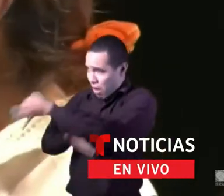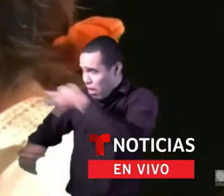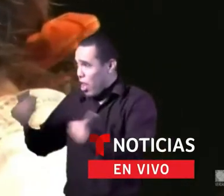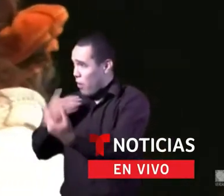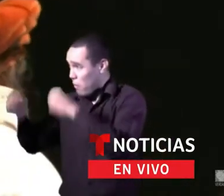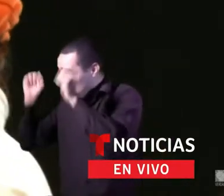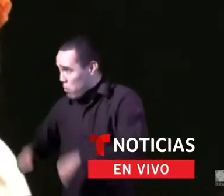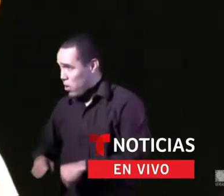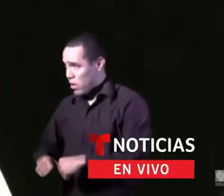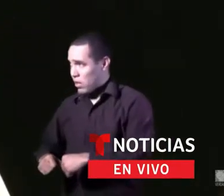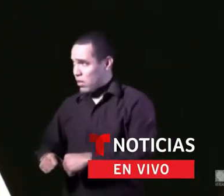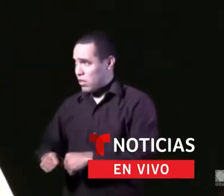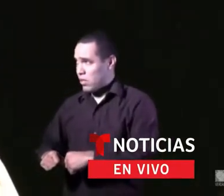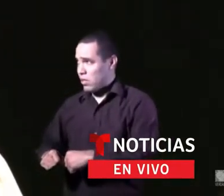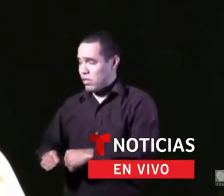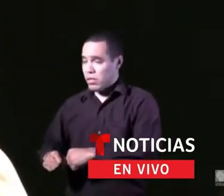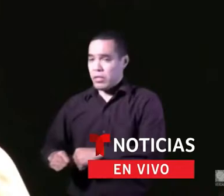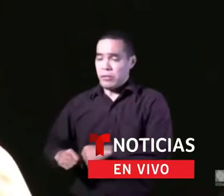del día